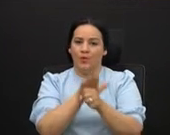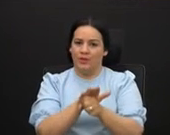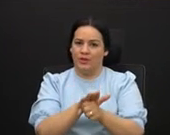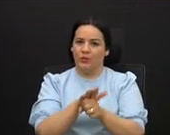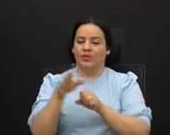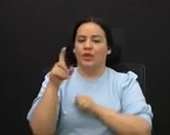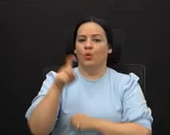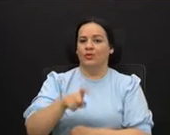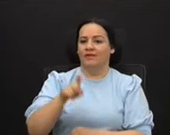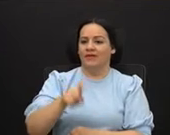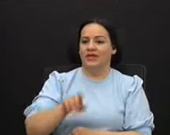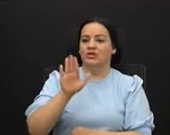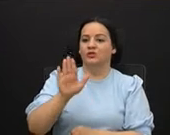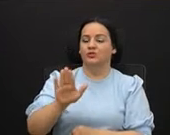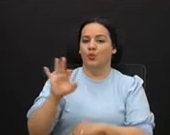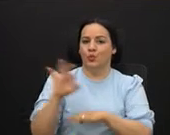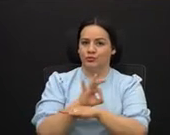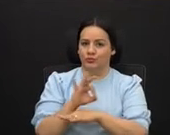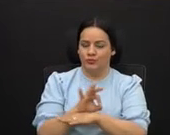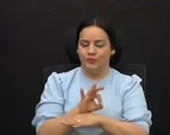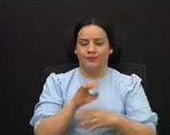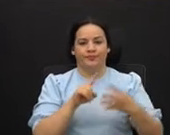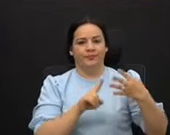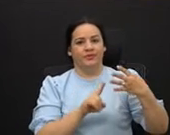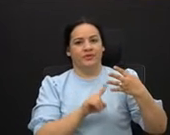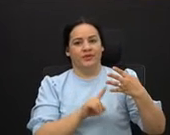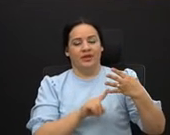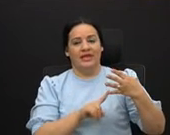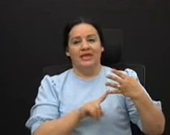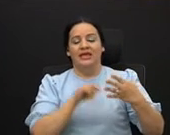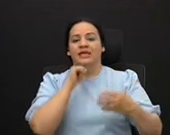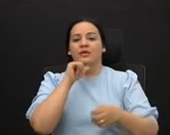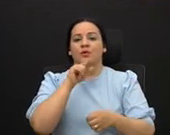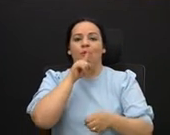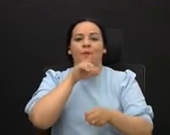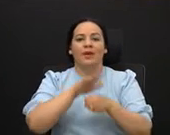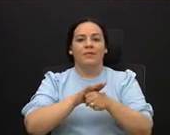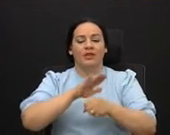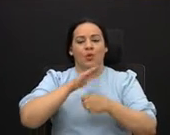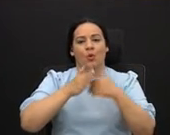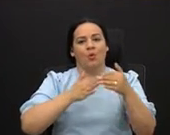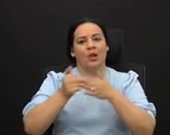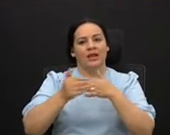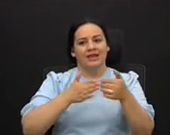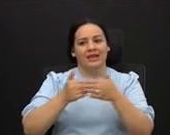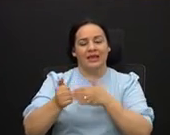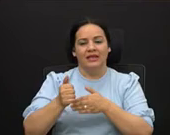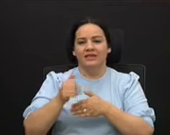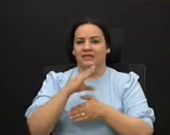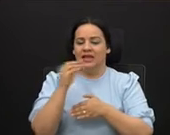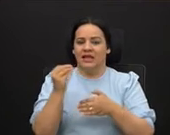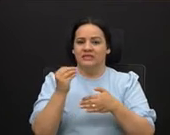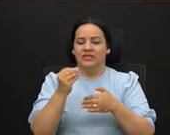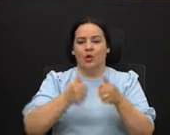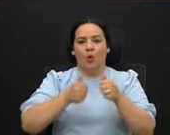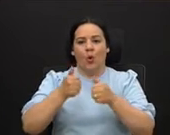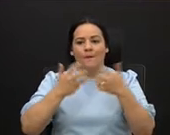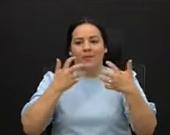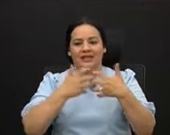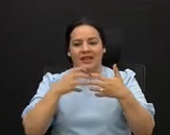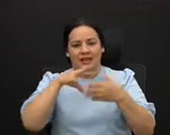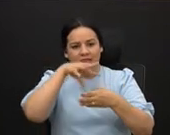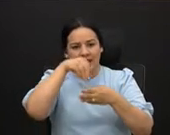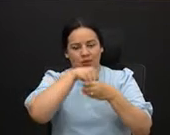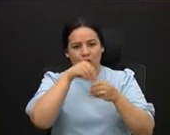los deberes de su cargo. H. Incumplimiento en cualquiera de las incompatibilidades previstas en esta